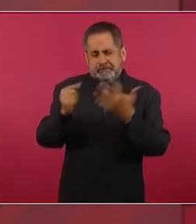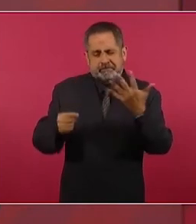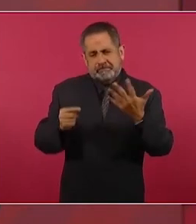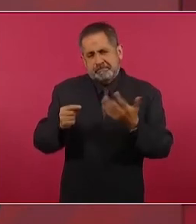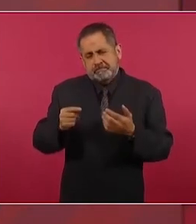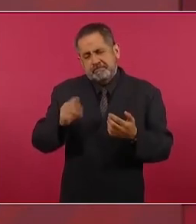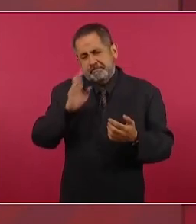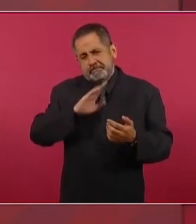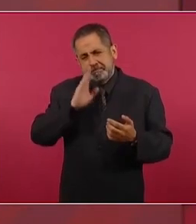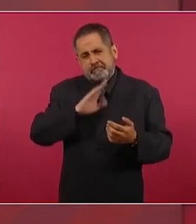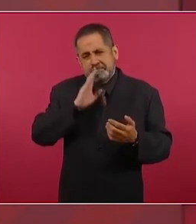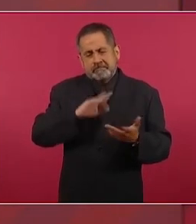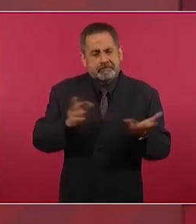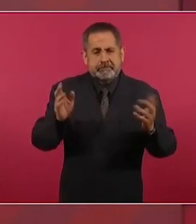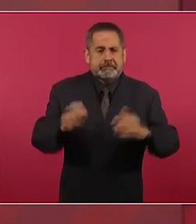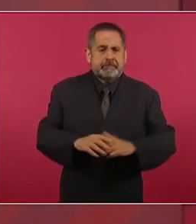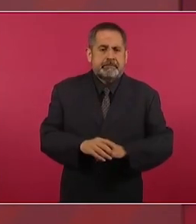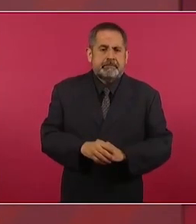males.